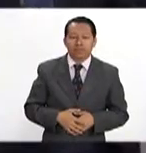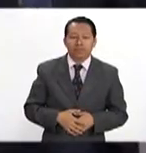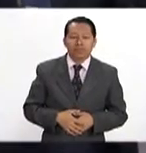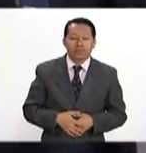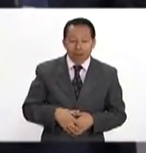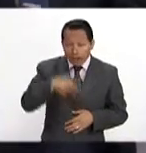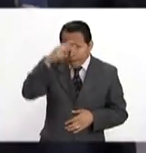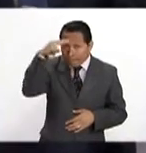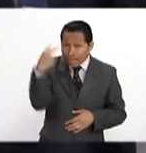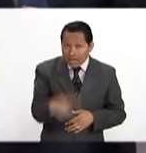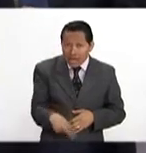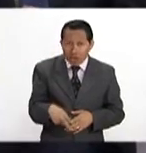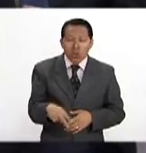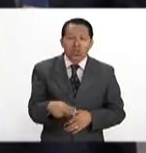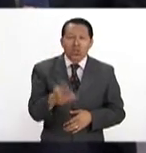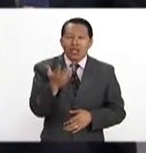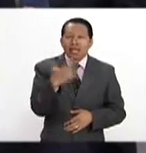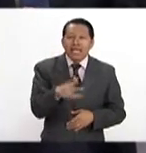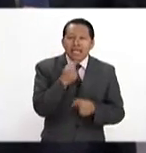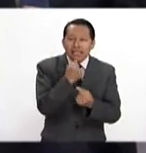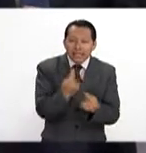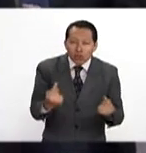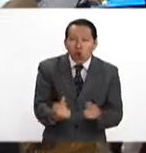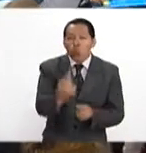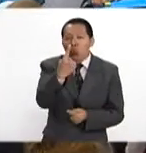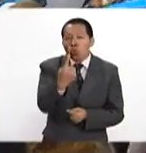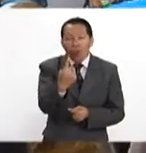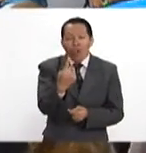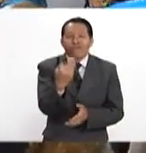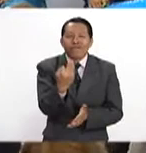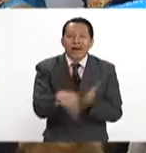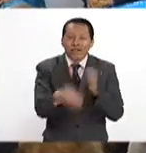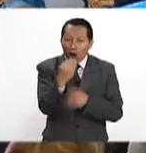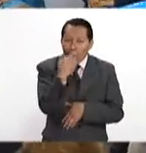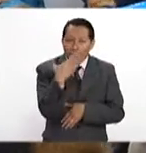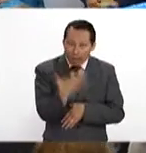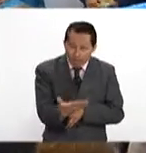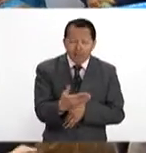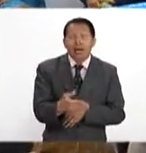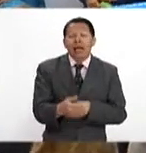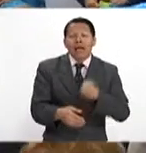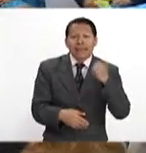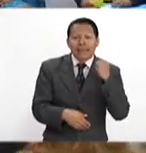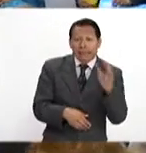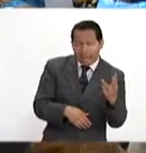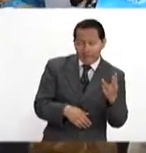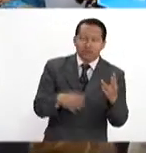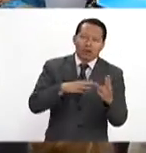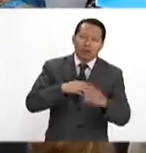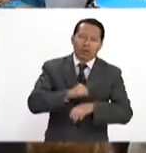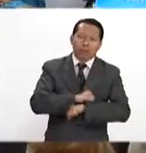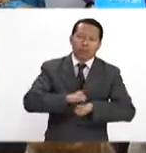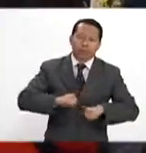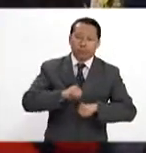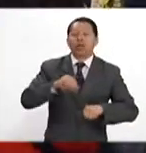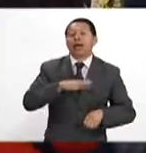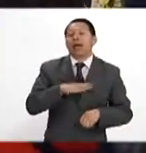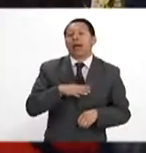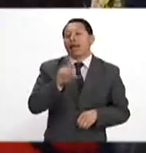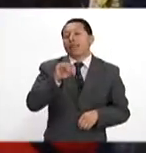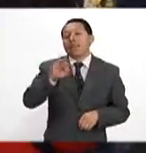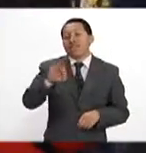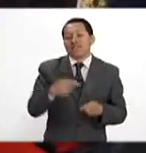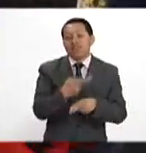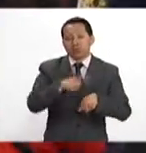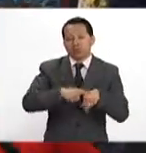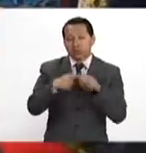Actualmente en México 1 de cada 10 menores padece de desnutrición y 3 de cada 10 sobrepeso y obesidad. Esto lo informó el Sistema DIF